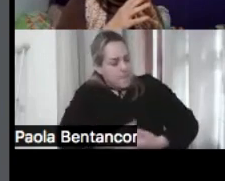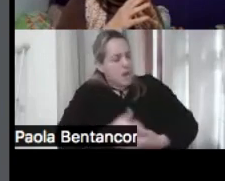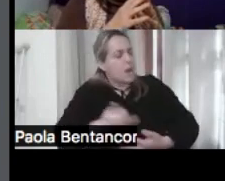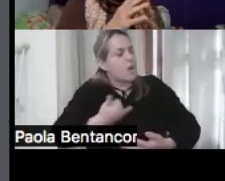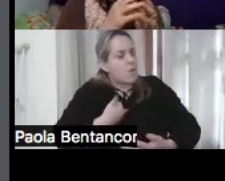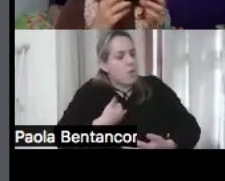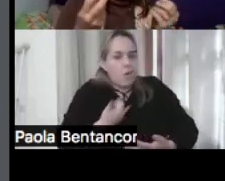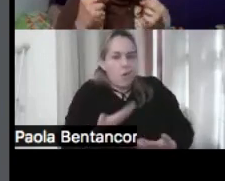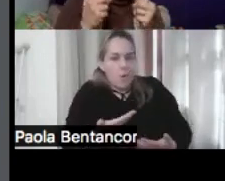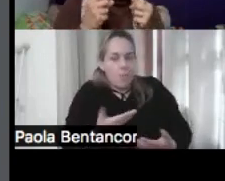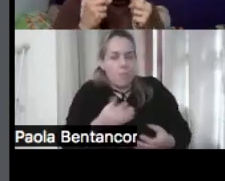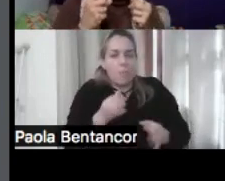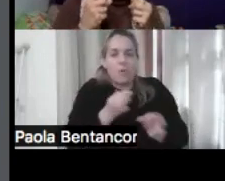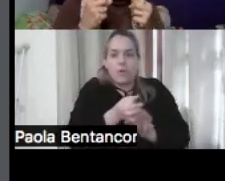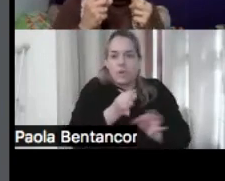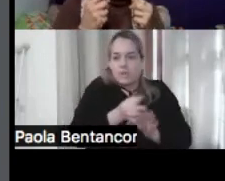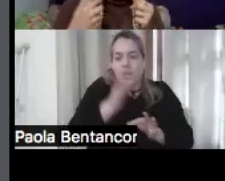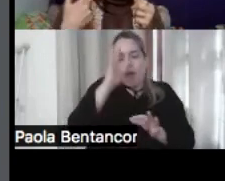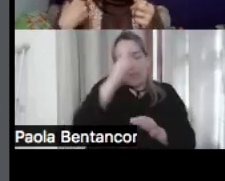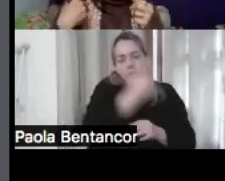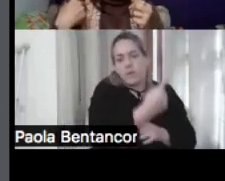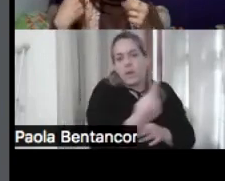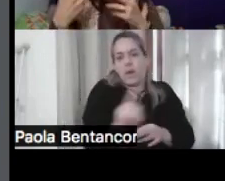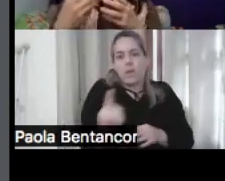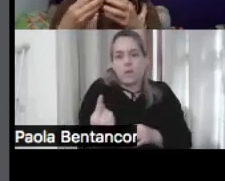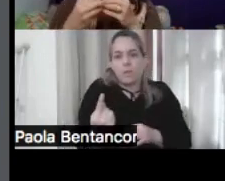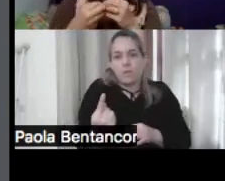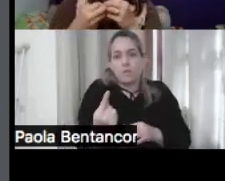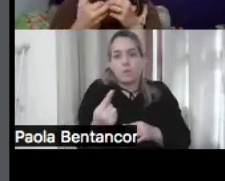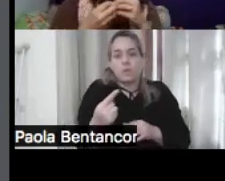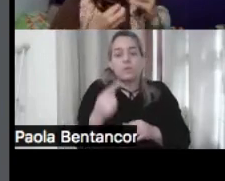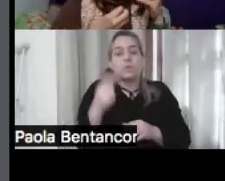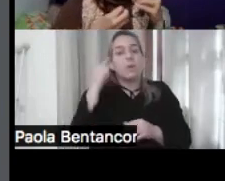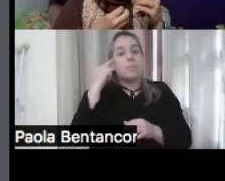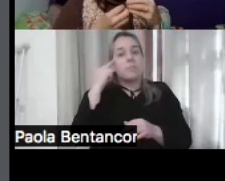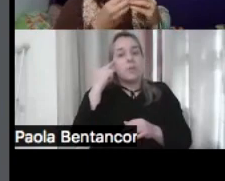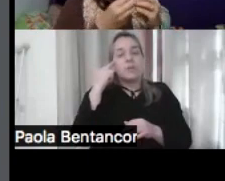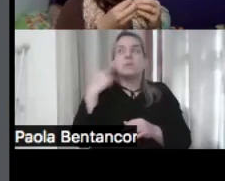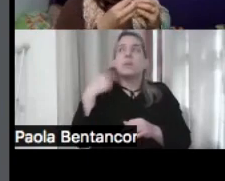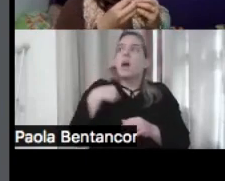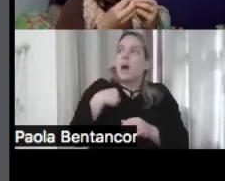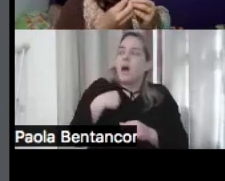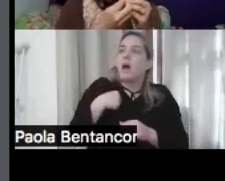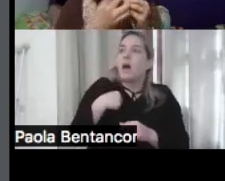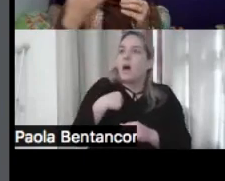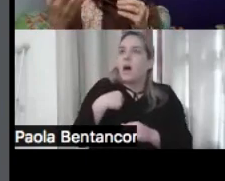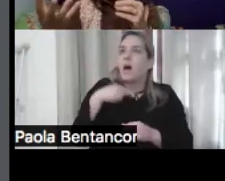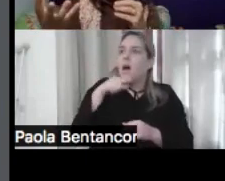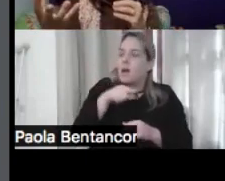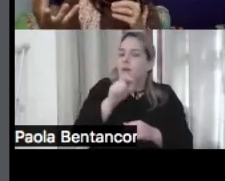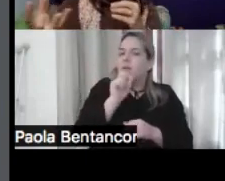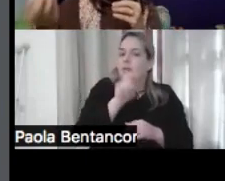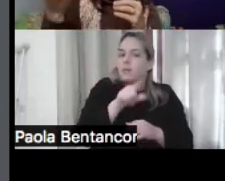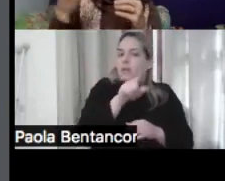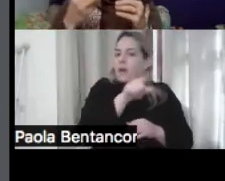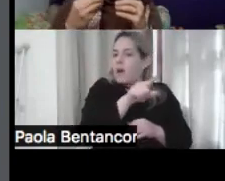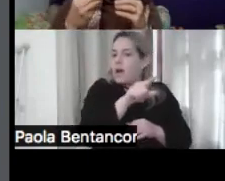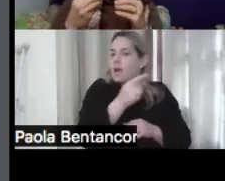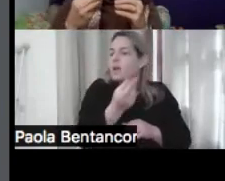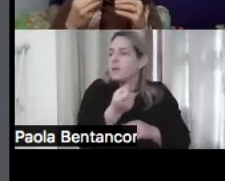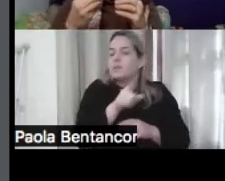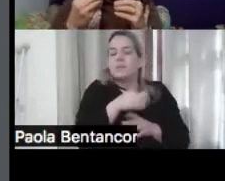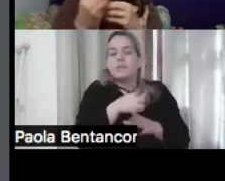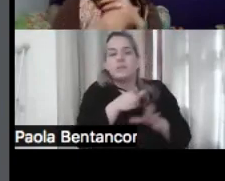tener conservados, pensamos en conjunto, yo, el mejor posicionamiento para esa mujer con esa hemiparesia, y la